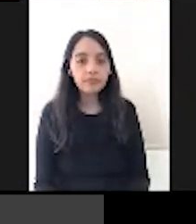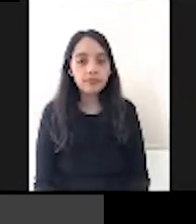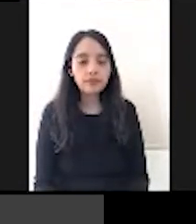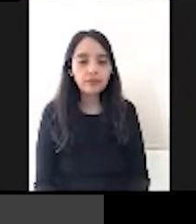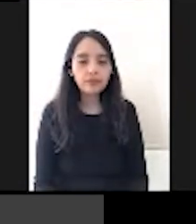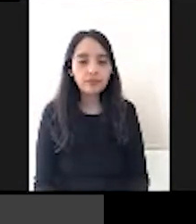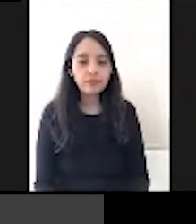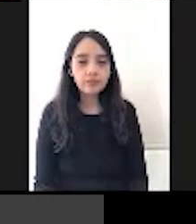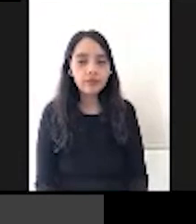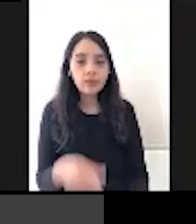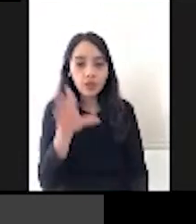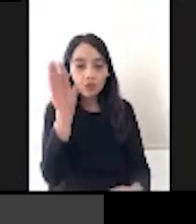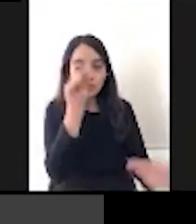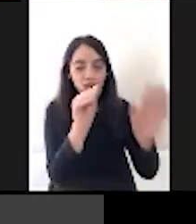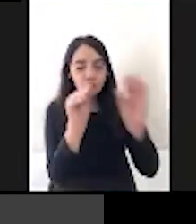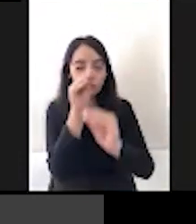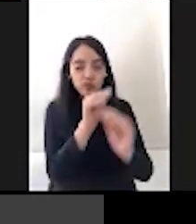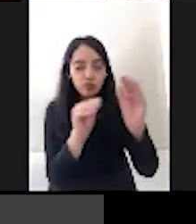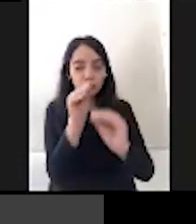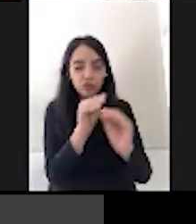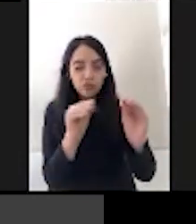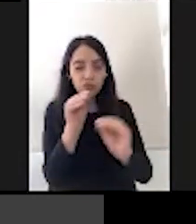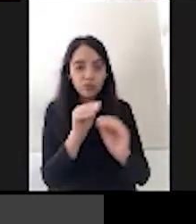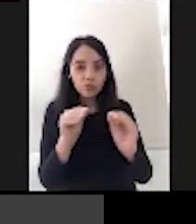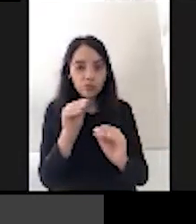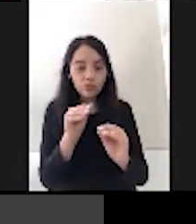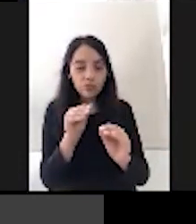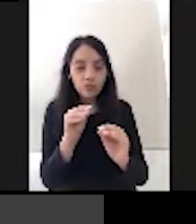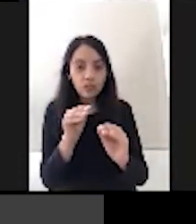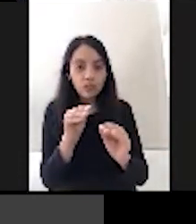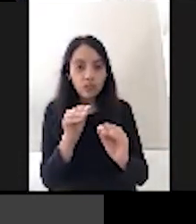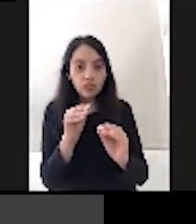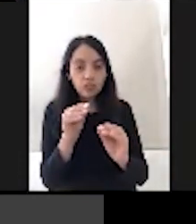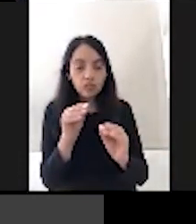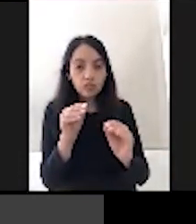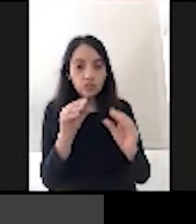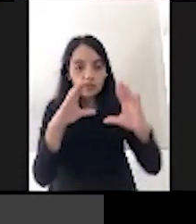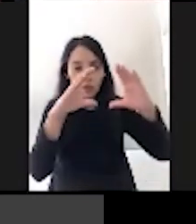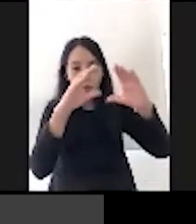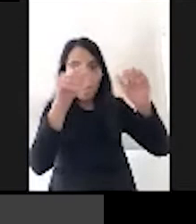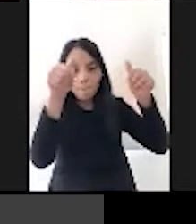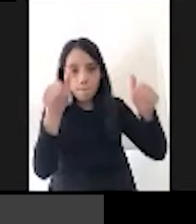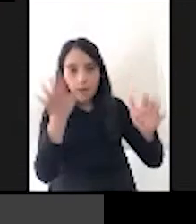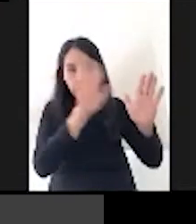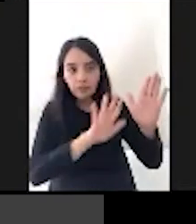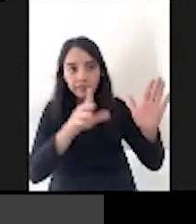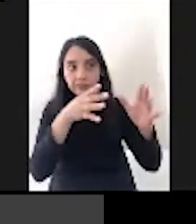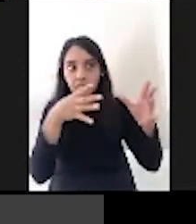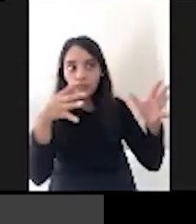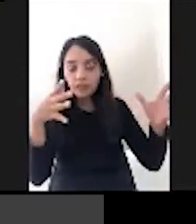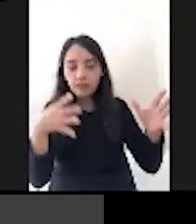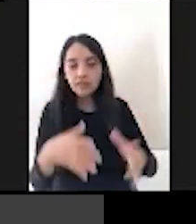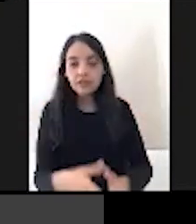junto todos estos puntos en una área, trato de armar como una elipse en torno a las regiones en que las personas fijó, es un área bien grande, ¿sí? Y